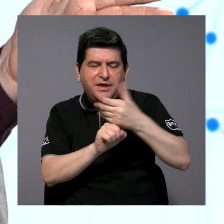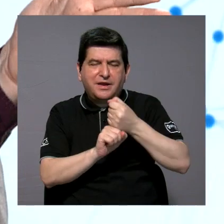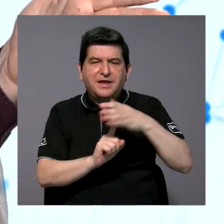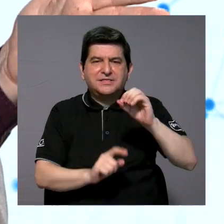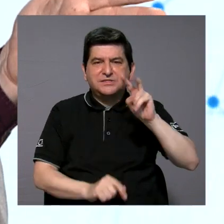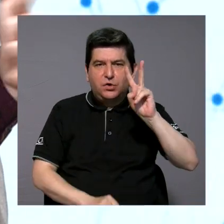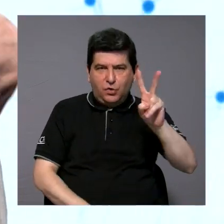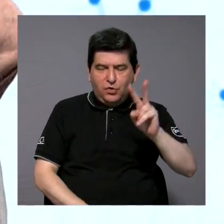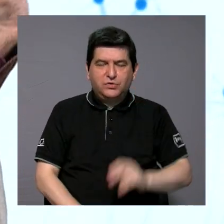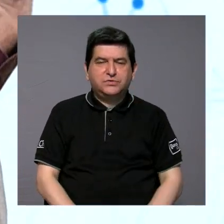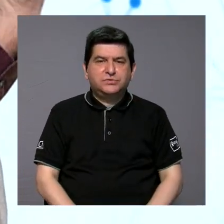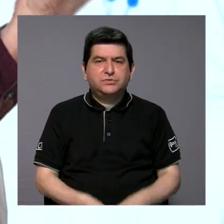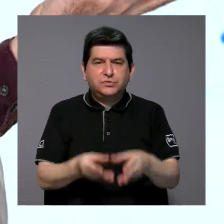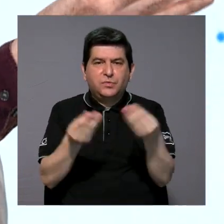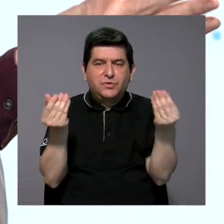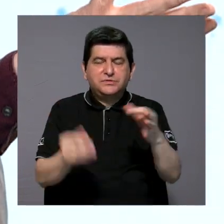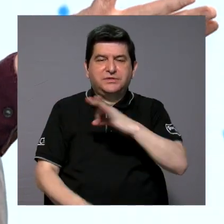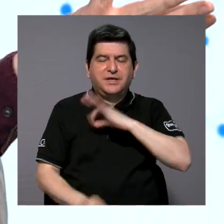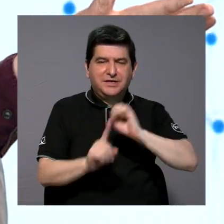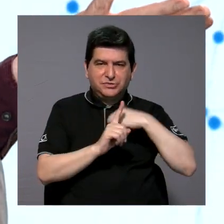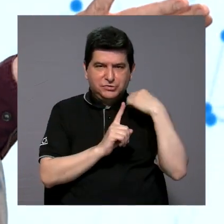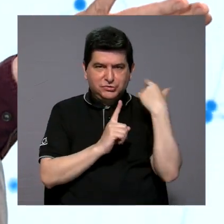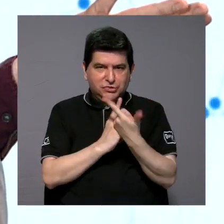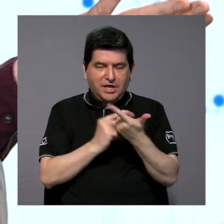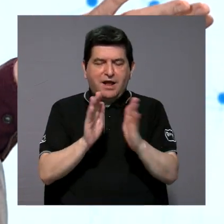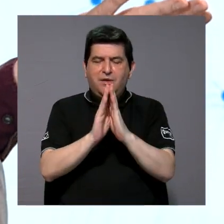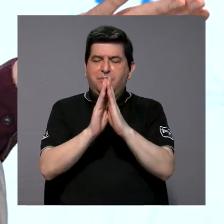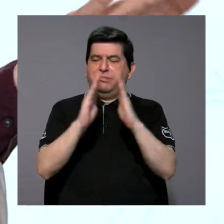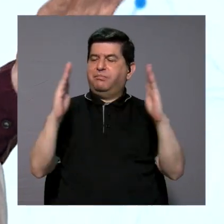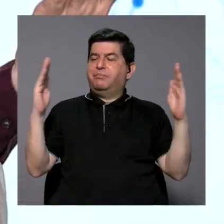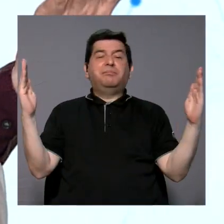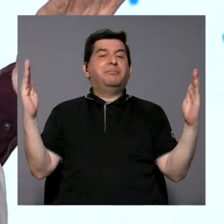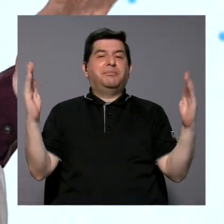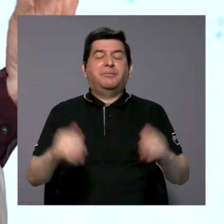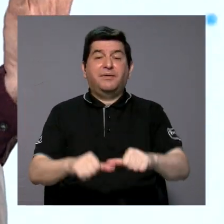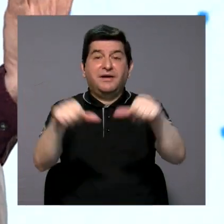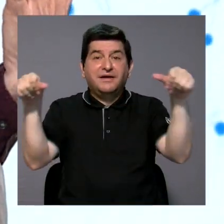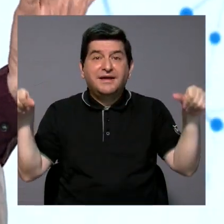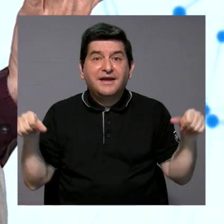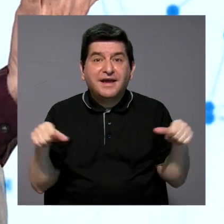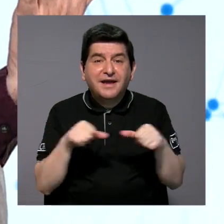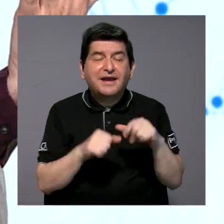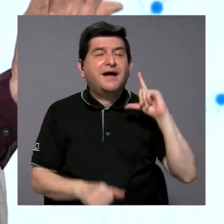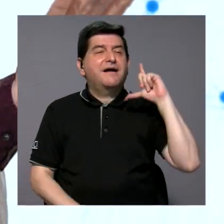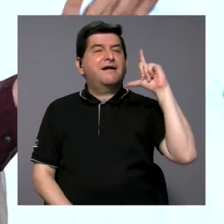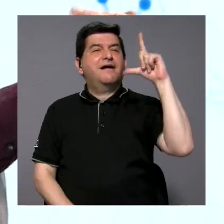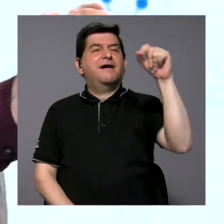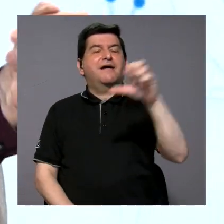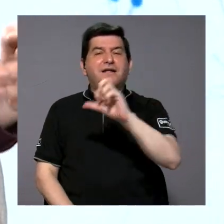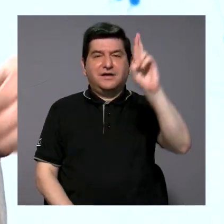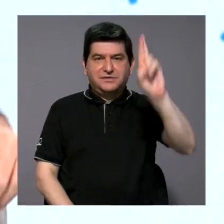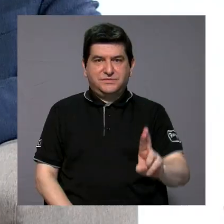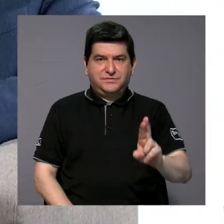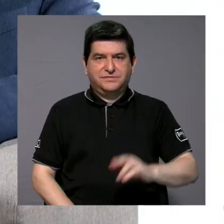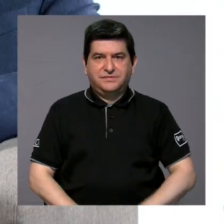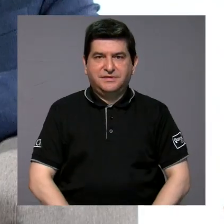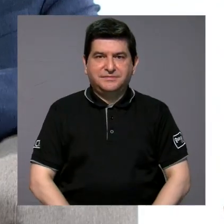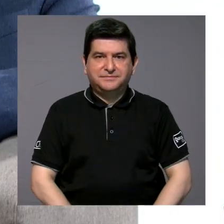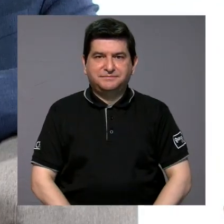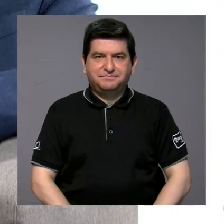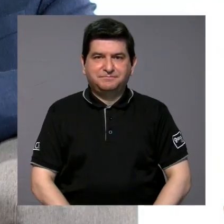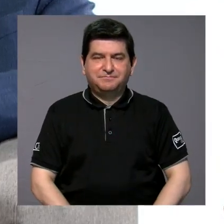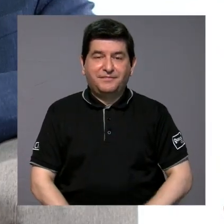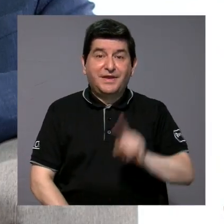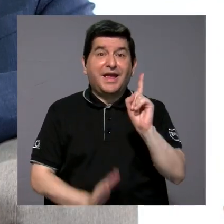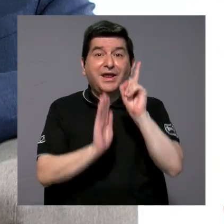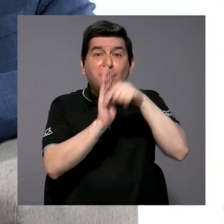carbono, generando un beneficio social muy amplio en las áreas rurales de Costa Rica. Nos